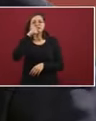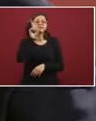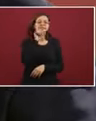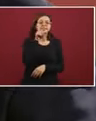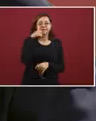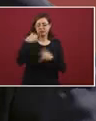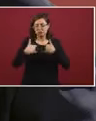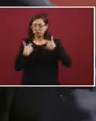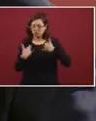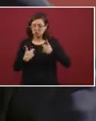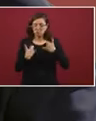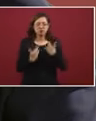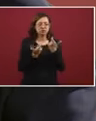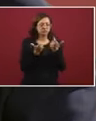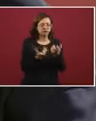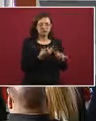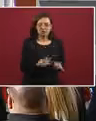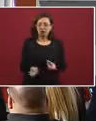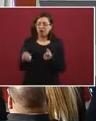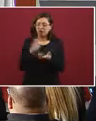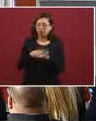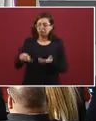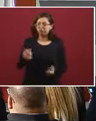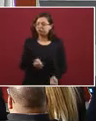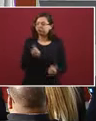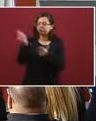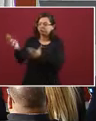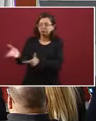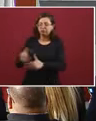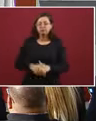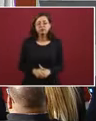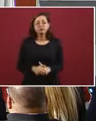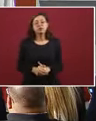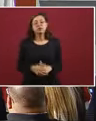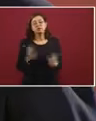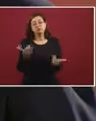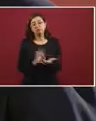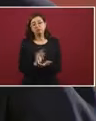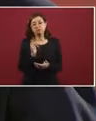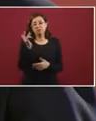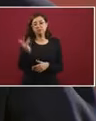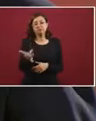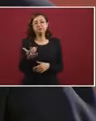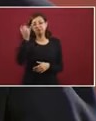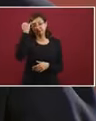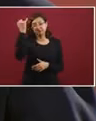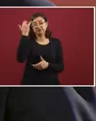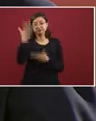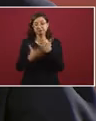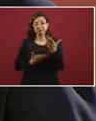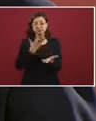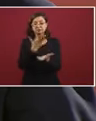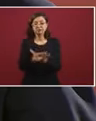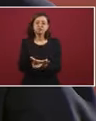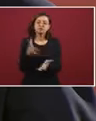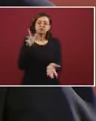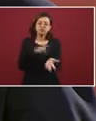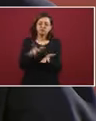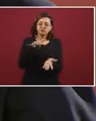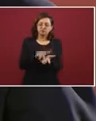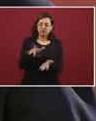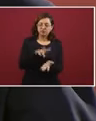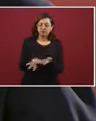y es ahí que se van a ir los recursos. Cabe resaltar que hoy, gracias a la iniciativa y al apoyo del